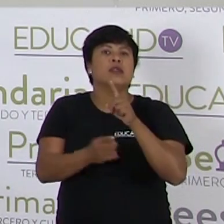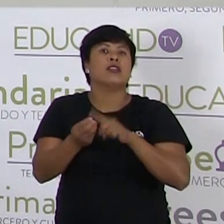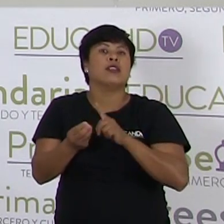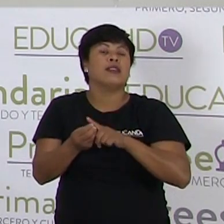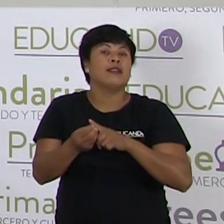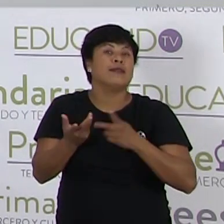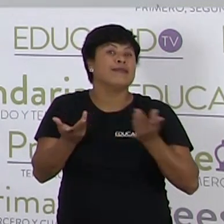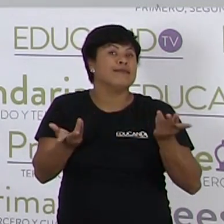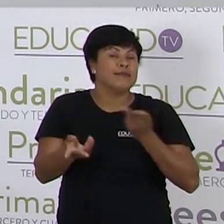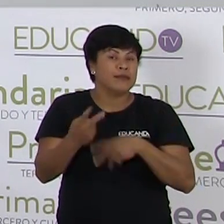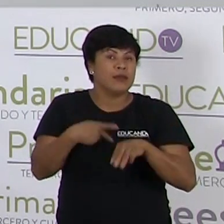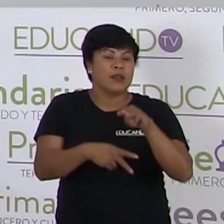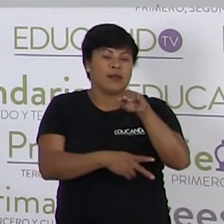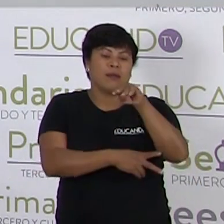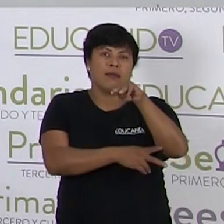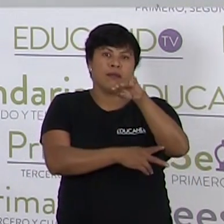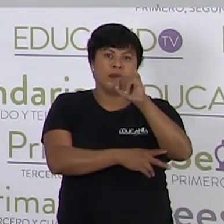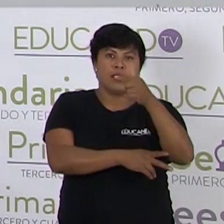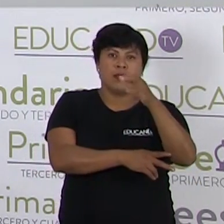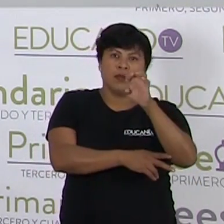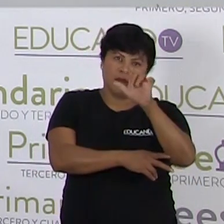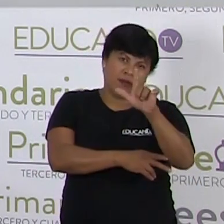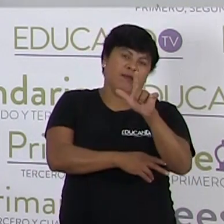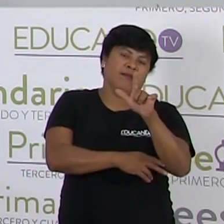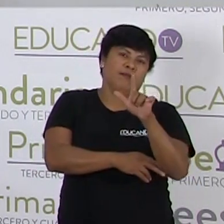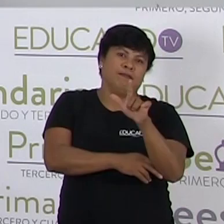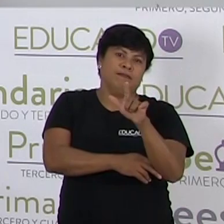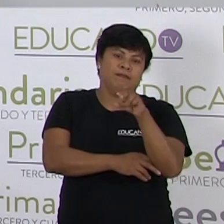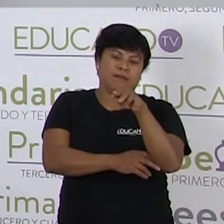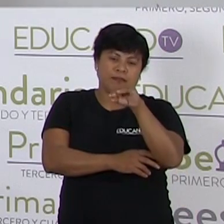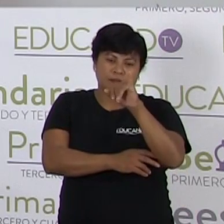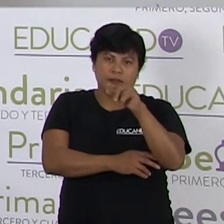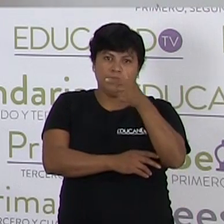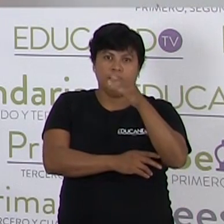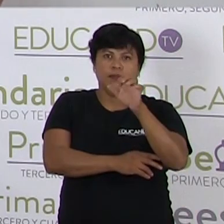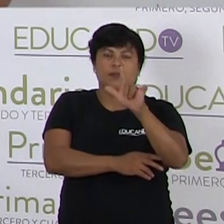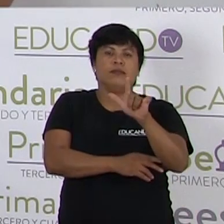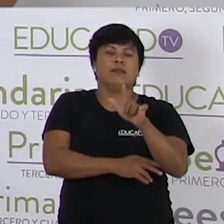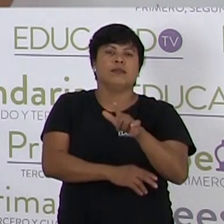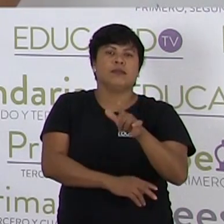de Miguel. Miguel,